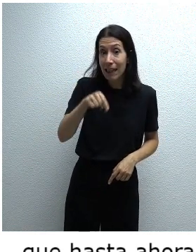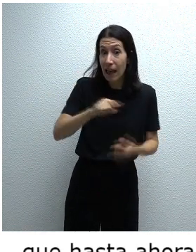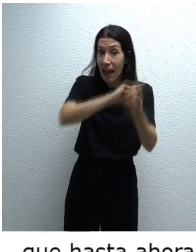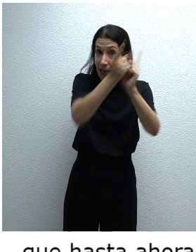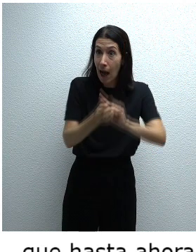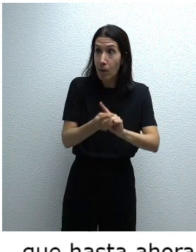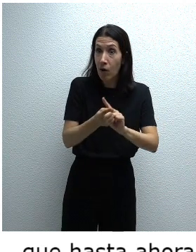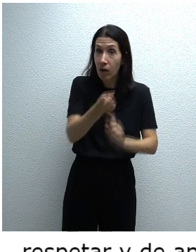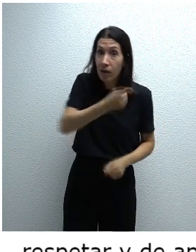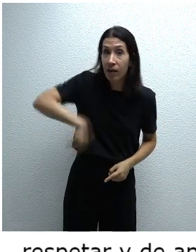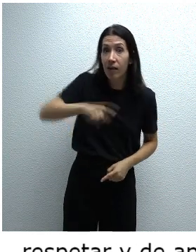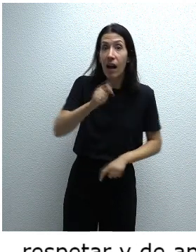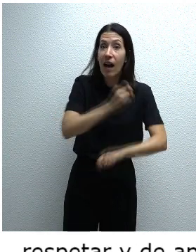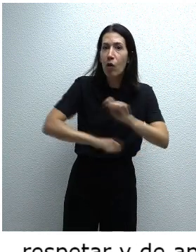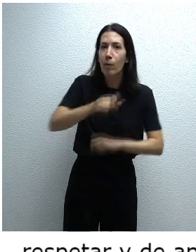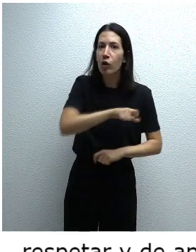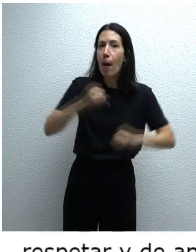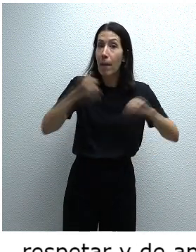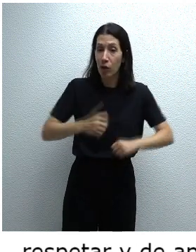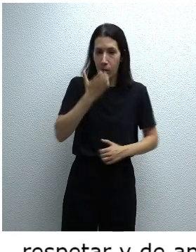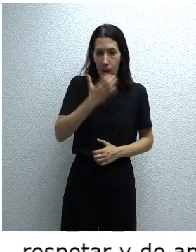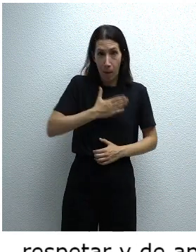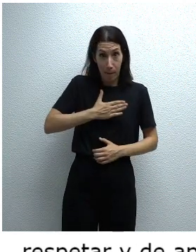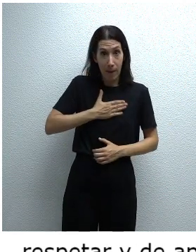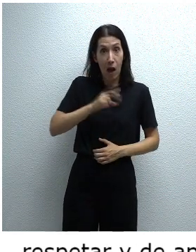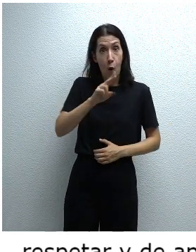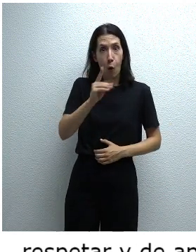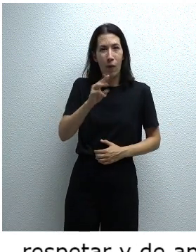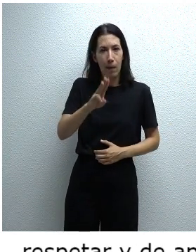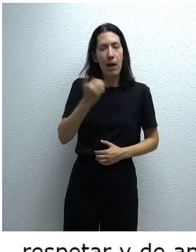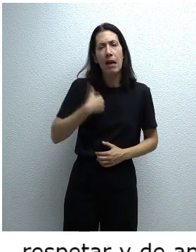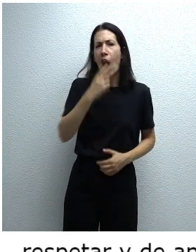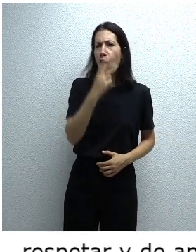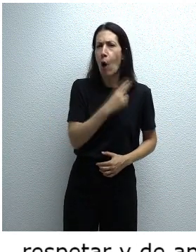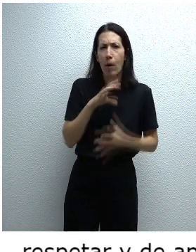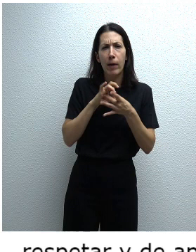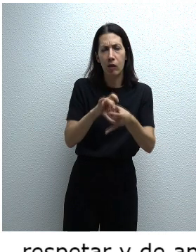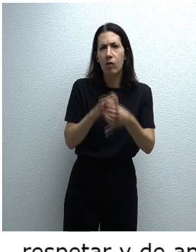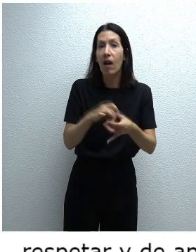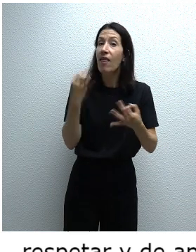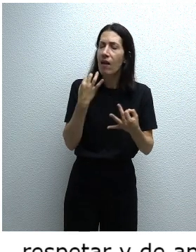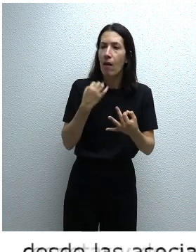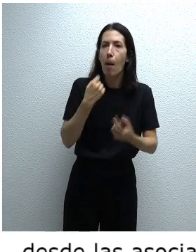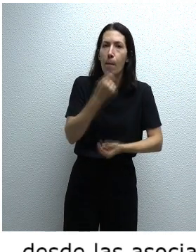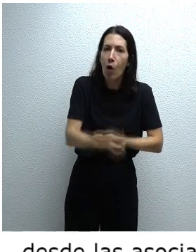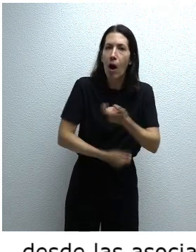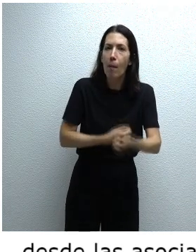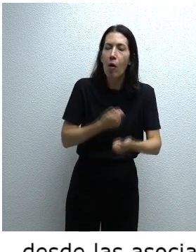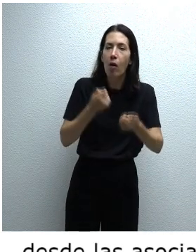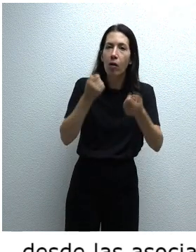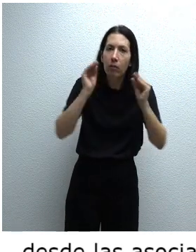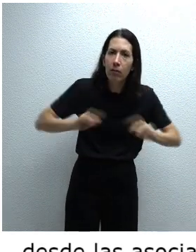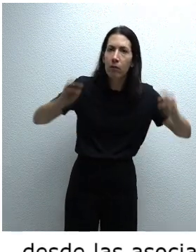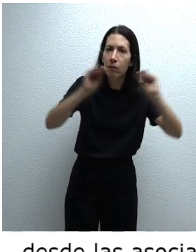las asociaciones de personas mayores, desde UDP, ya estamos muy comprometidos, lo tenemos que ir trabajando.